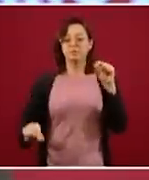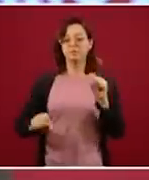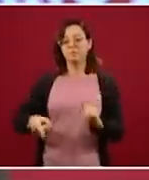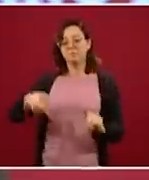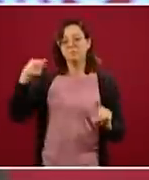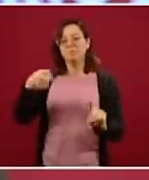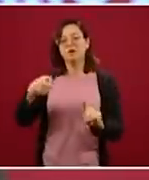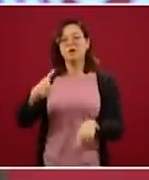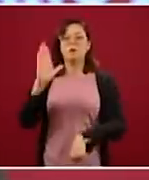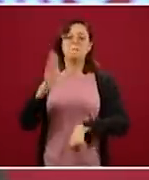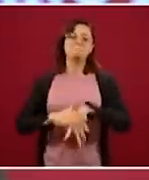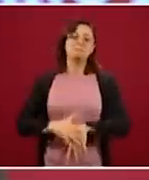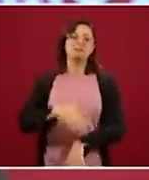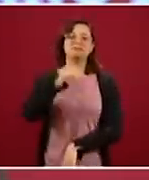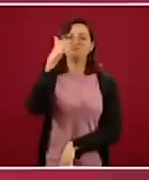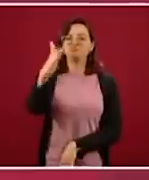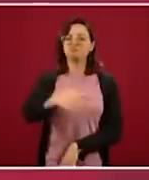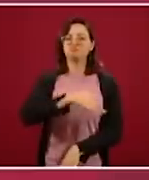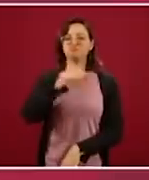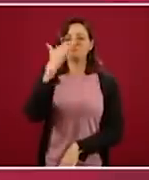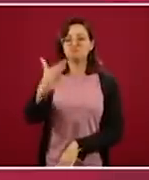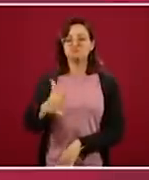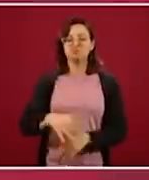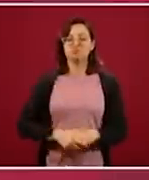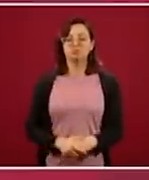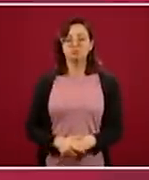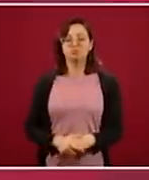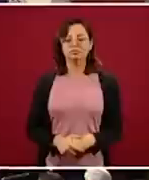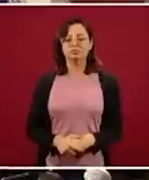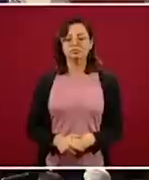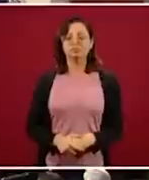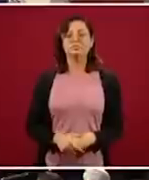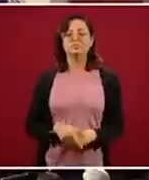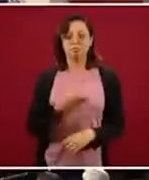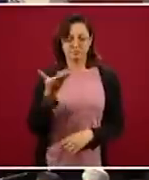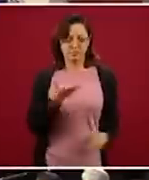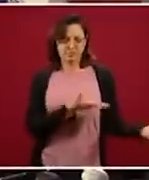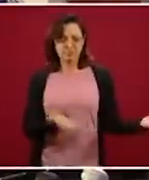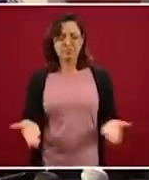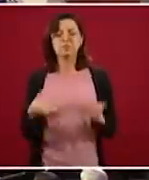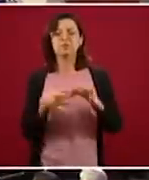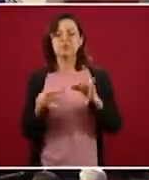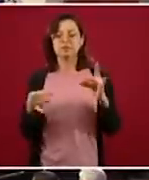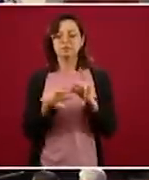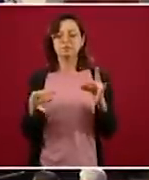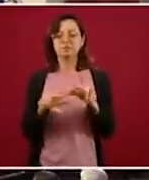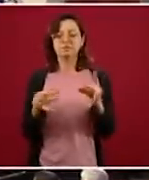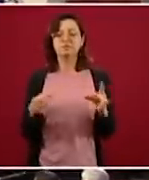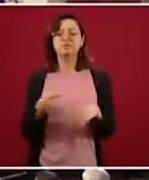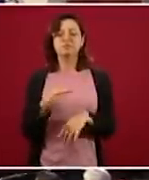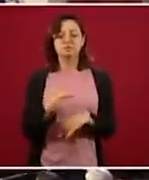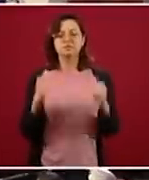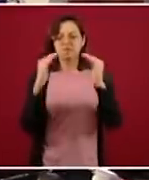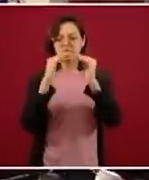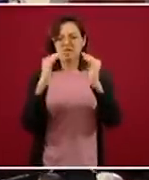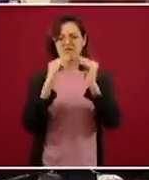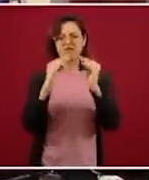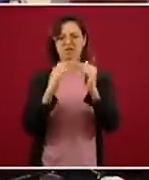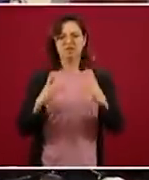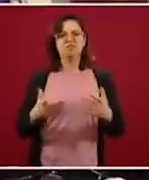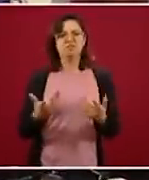países con más corrupción. Pero a ver, ¿por qué no explicas lo de los domicilios?